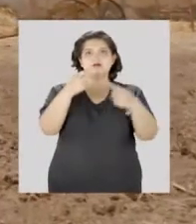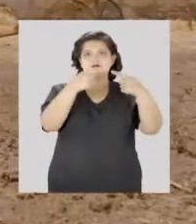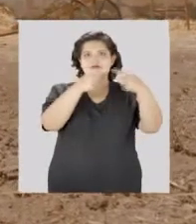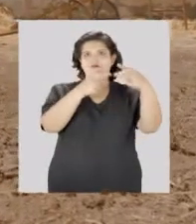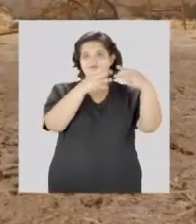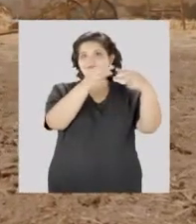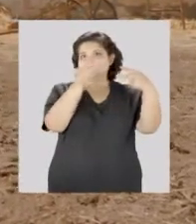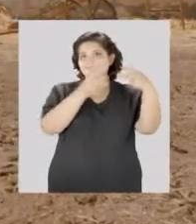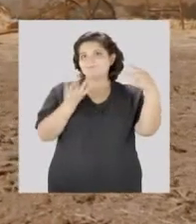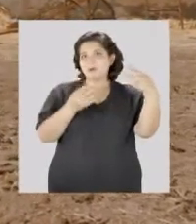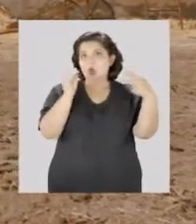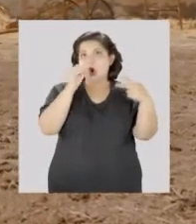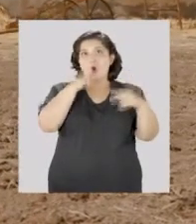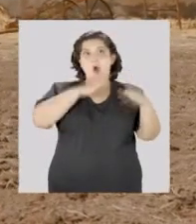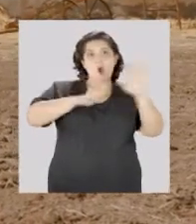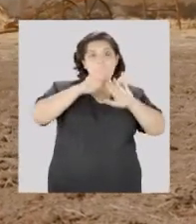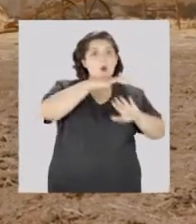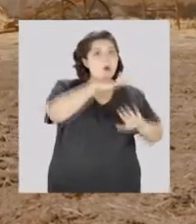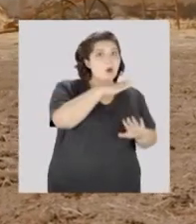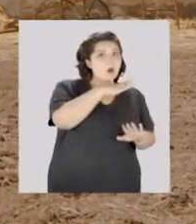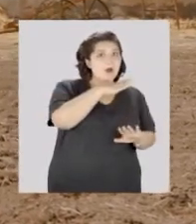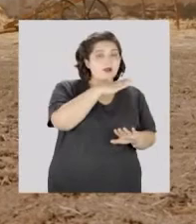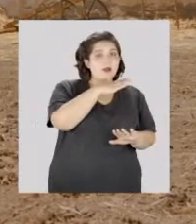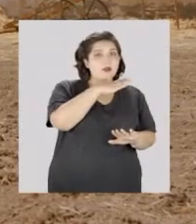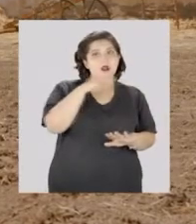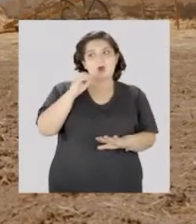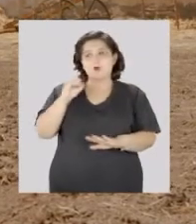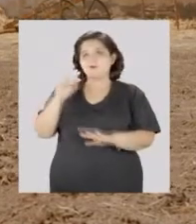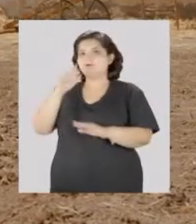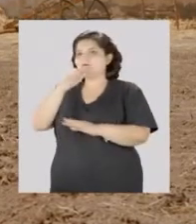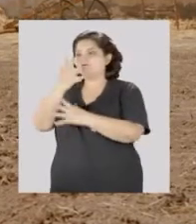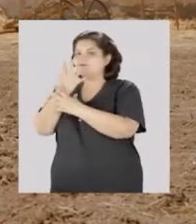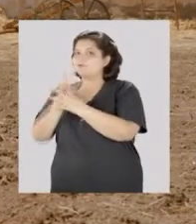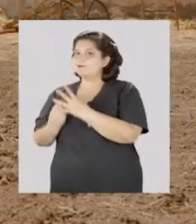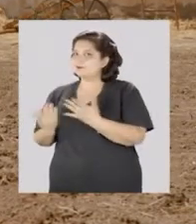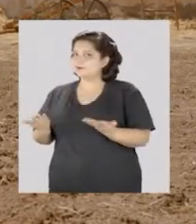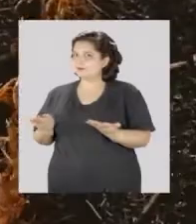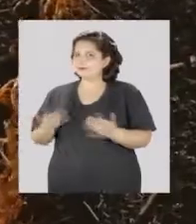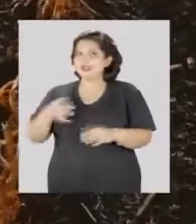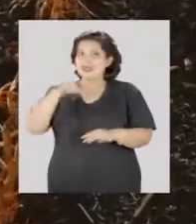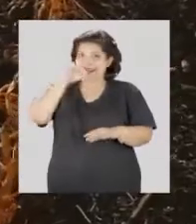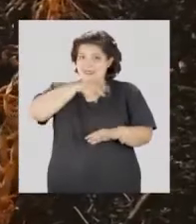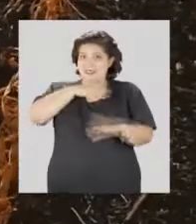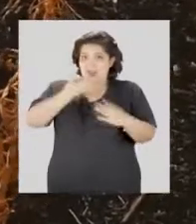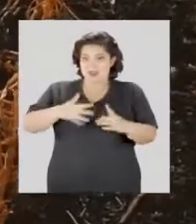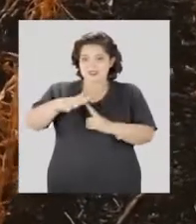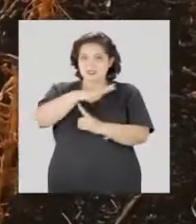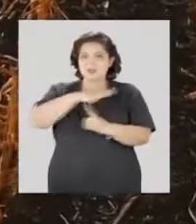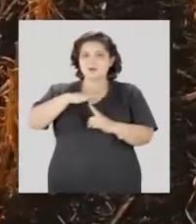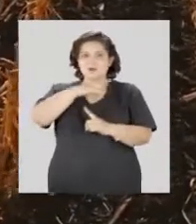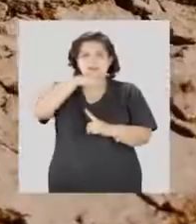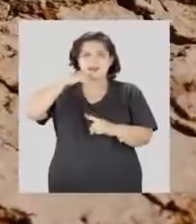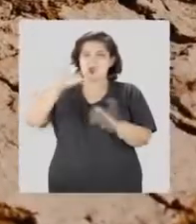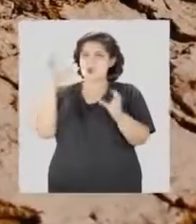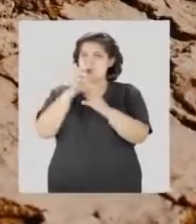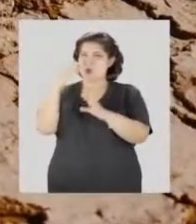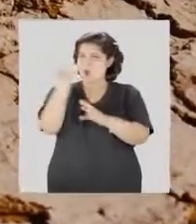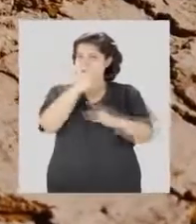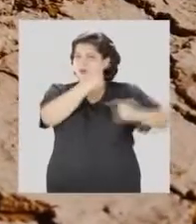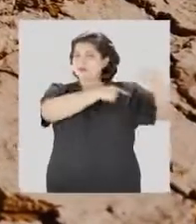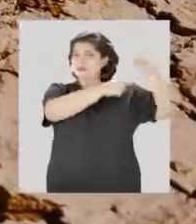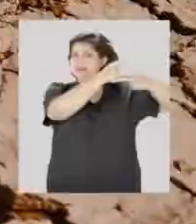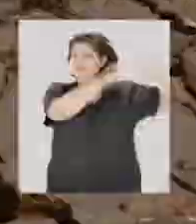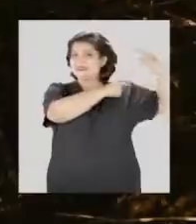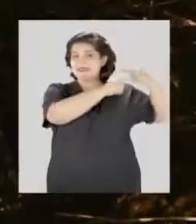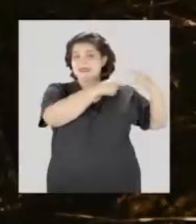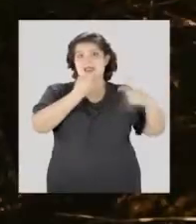Hay dos opciones. O cuidamos el agua, o nos quedamos sin ella. Chile enfrenta una de las sequías más